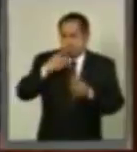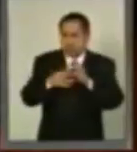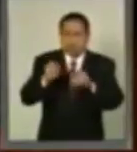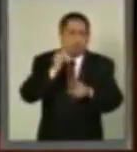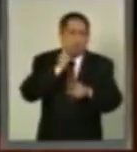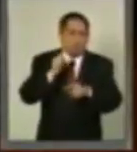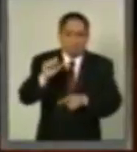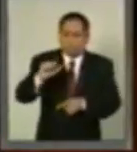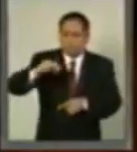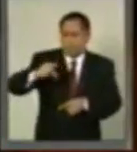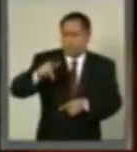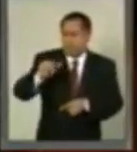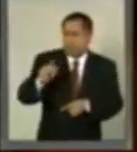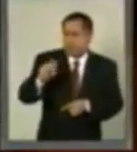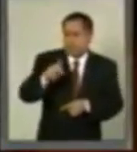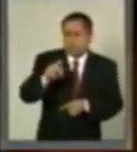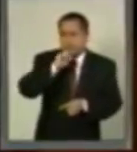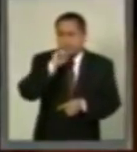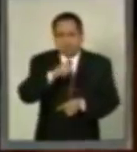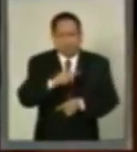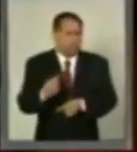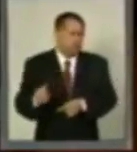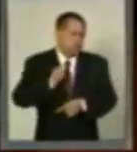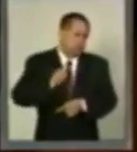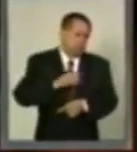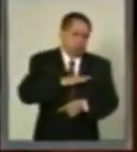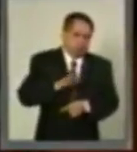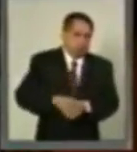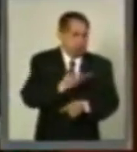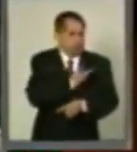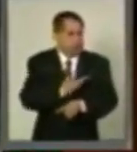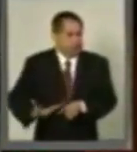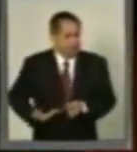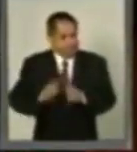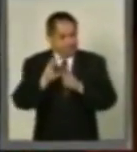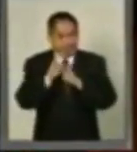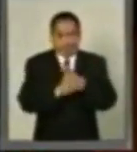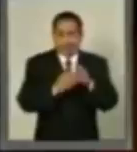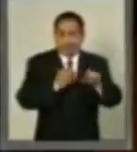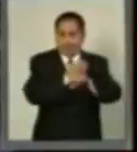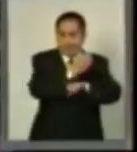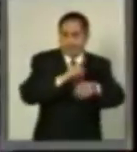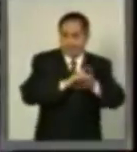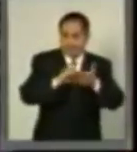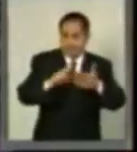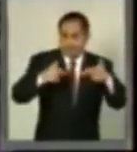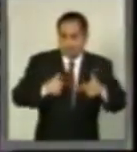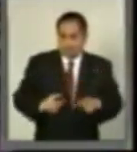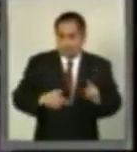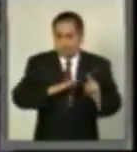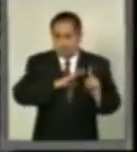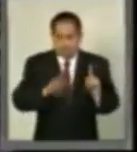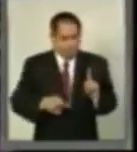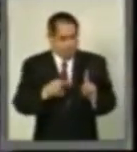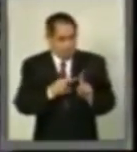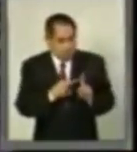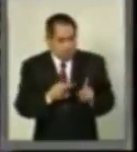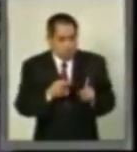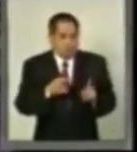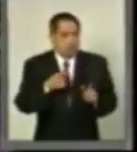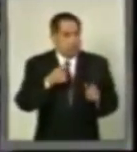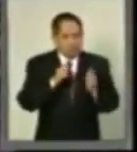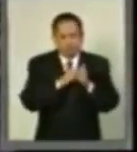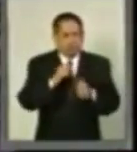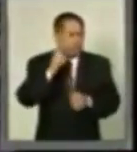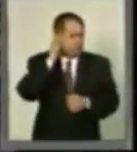senadora Angélica de la Peña, está el asesinato del presidente de la Comisión Estatal de Derechos Humanos en Baja